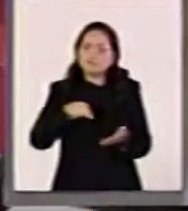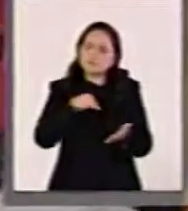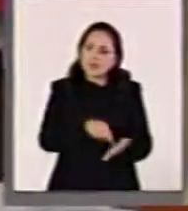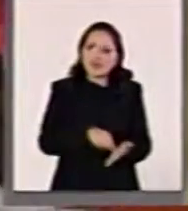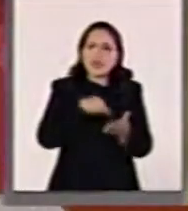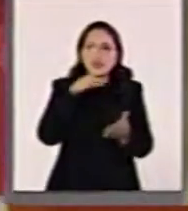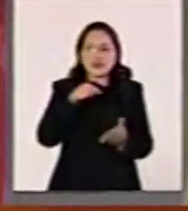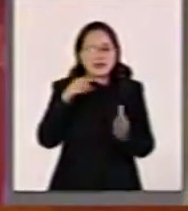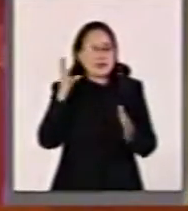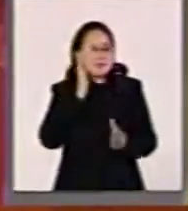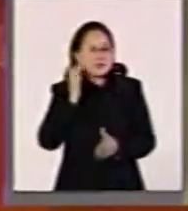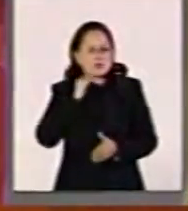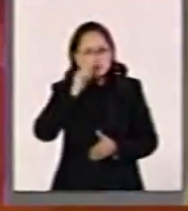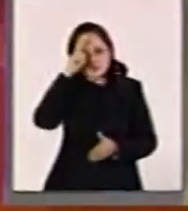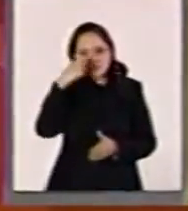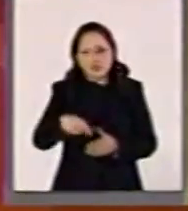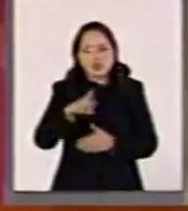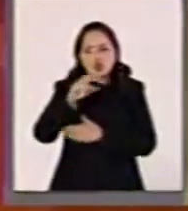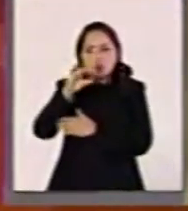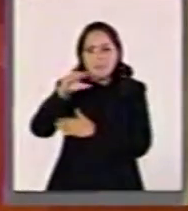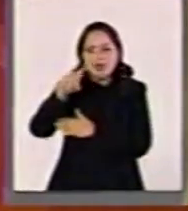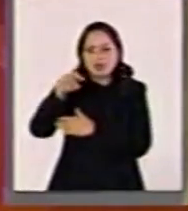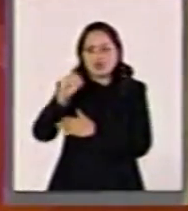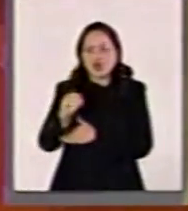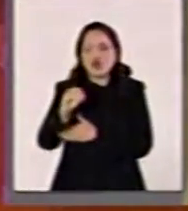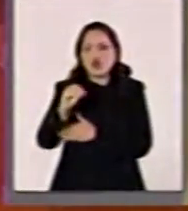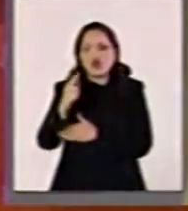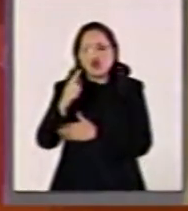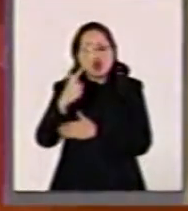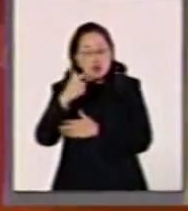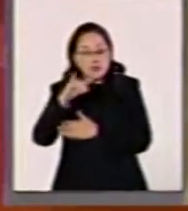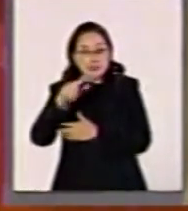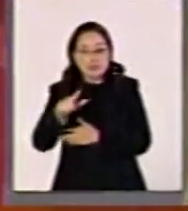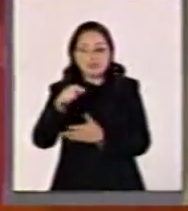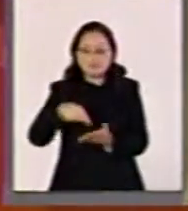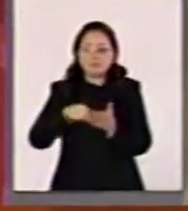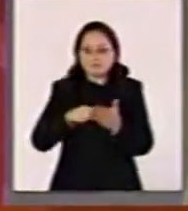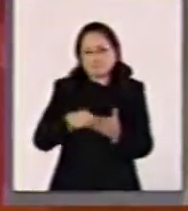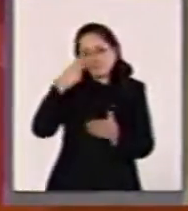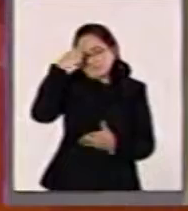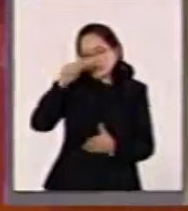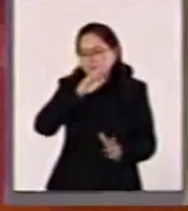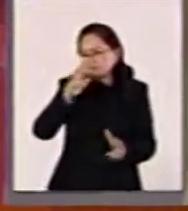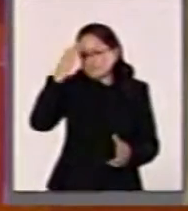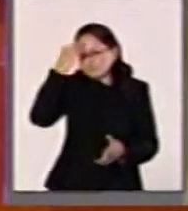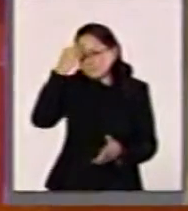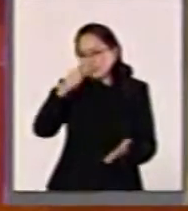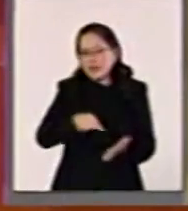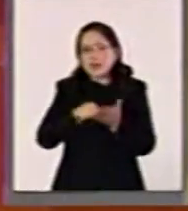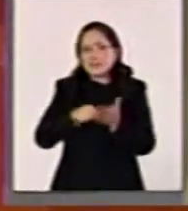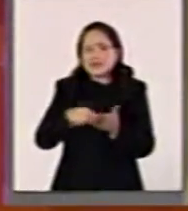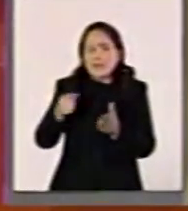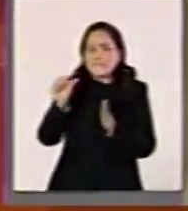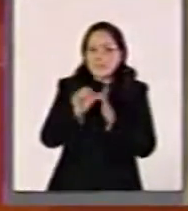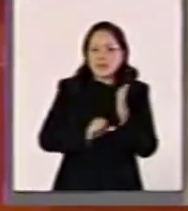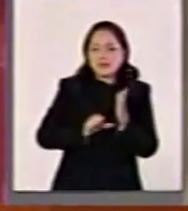honorable Cámara de Senadores, senador Roberto Gil, para hacer del conocimiento de esta representación nacional que en el mes de octubre